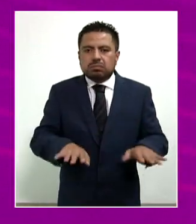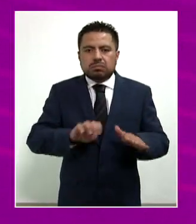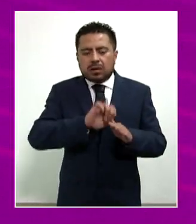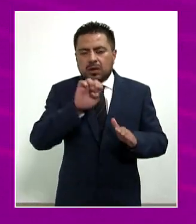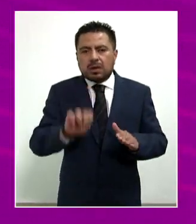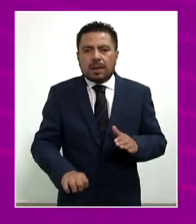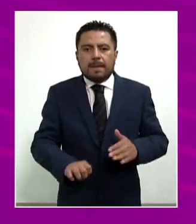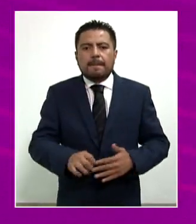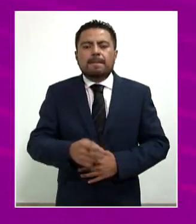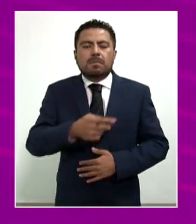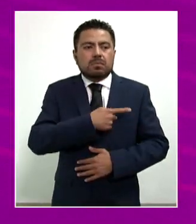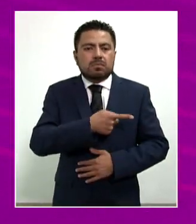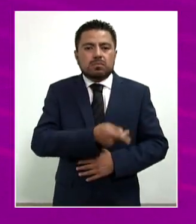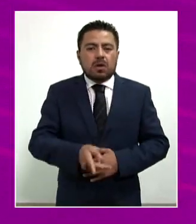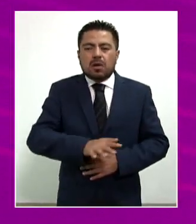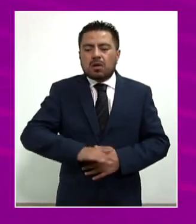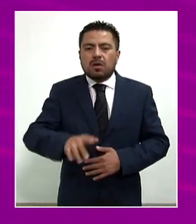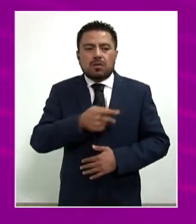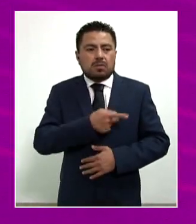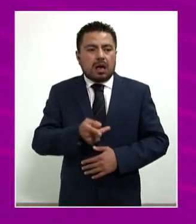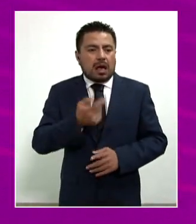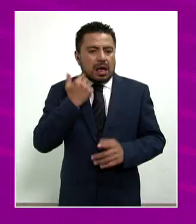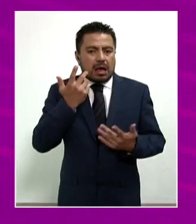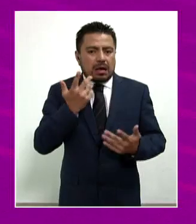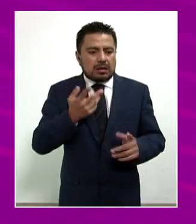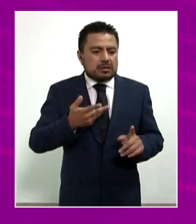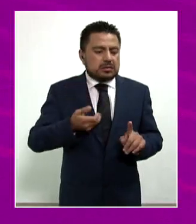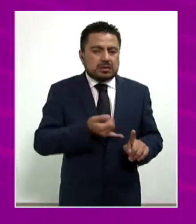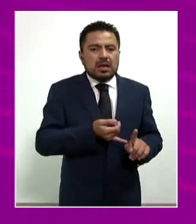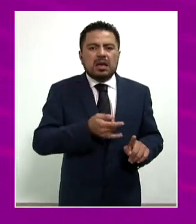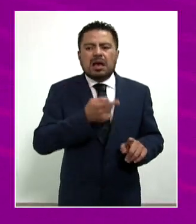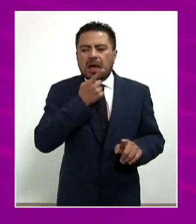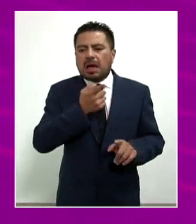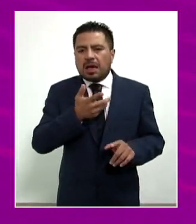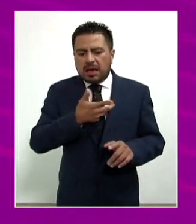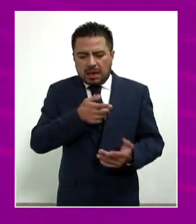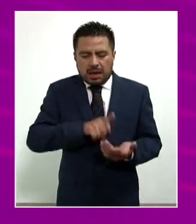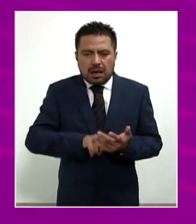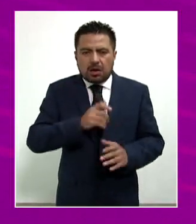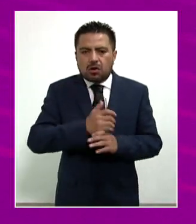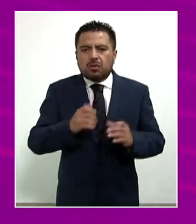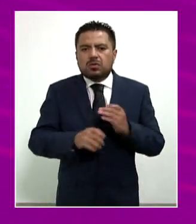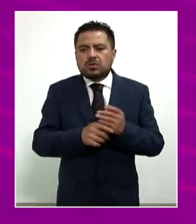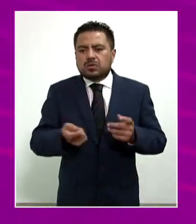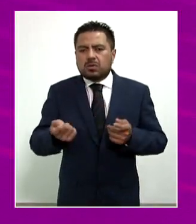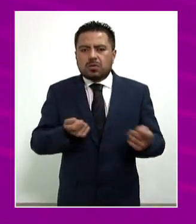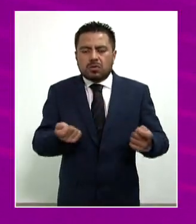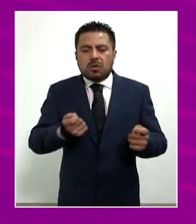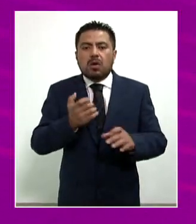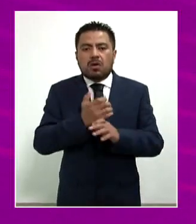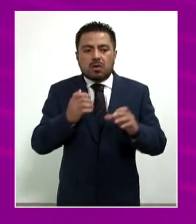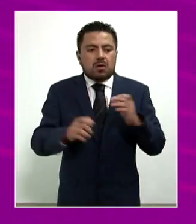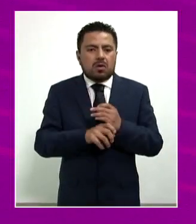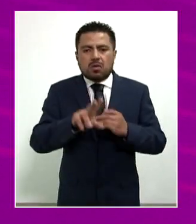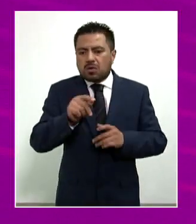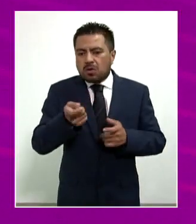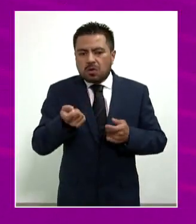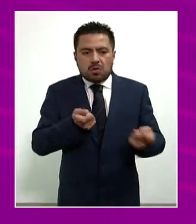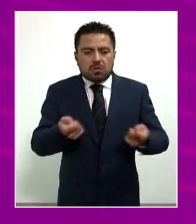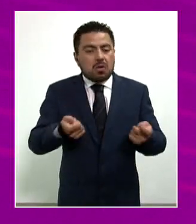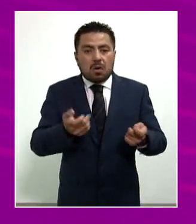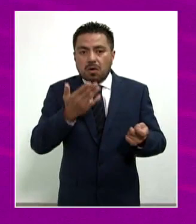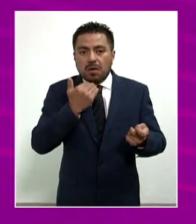ejemplo. Si los pobres son pobres porque quieren, quiere decir que hay cosas que controlan. Bueno, las cosas que no